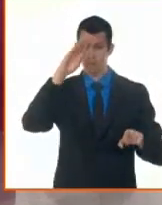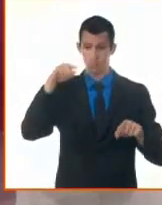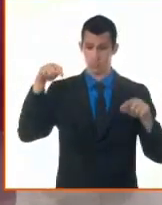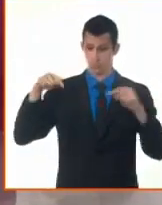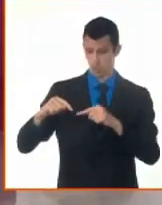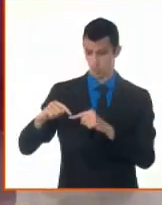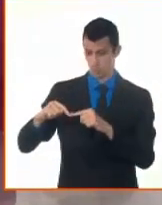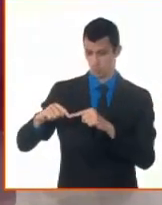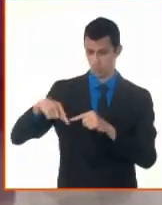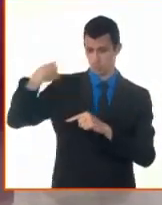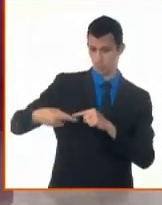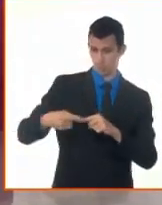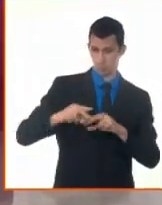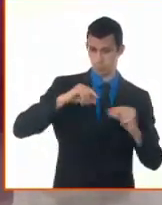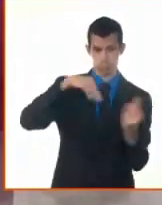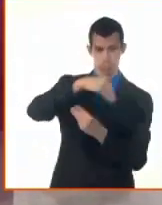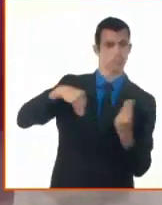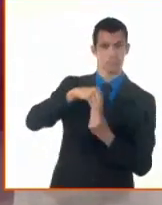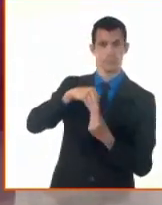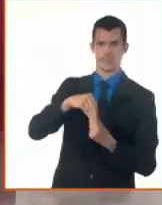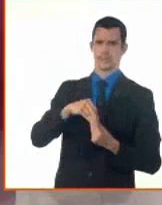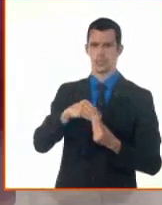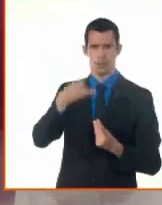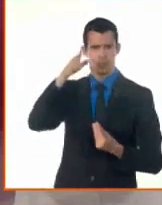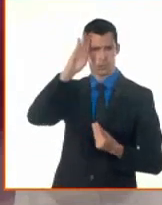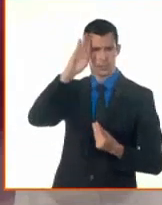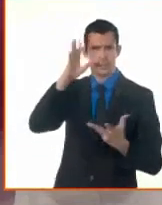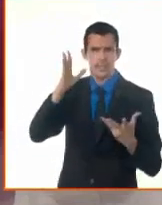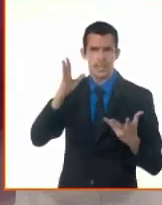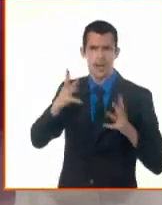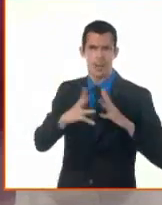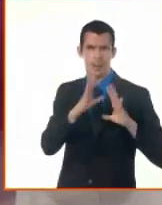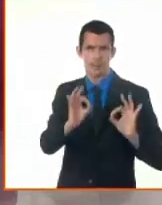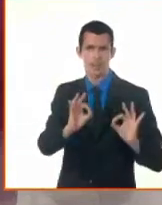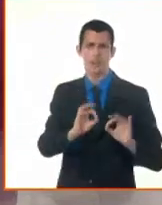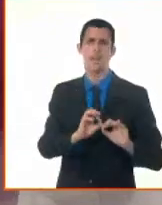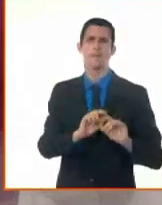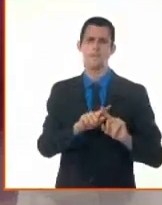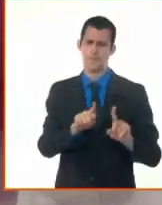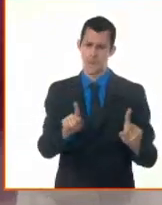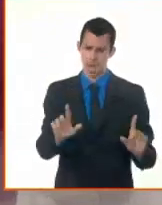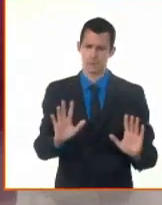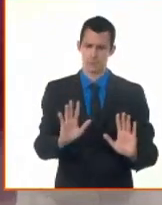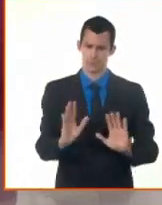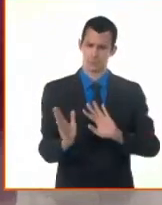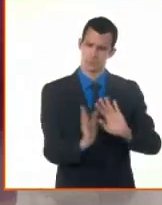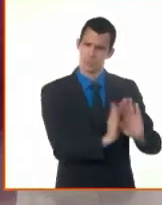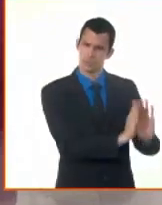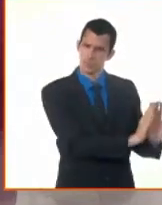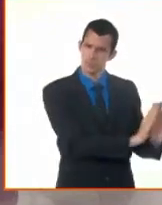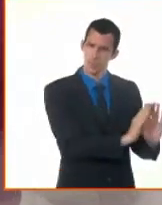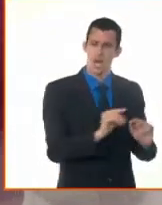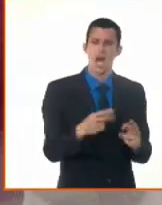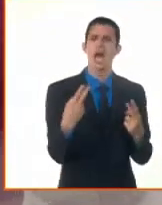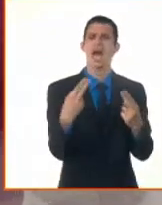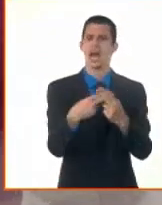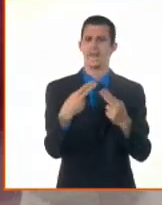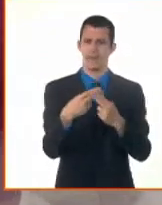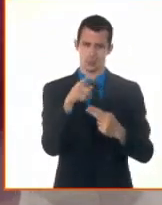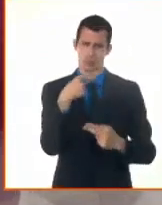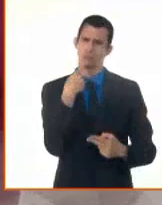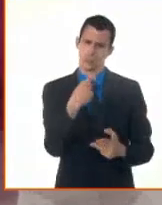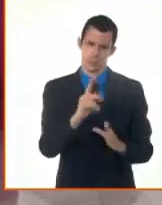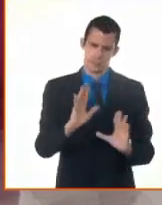la declaración final y sus puntos Oliver obviamente más concreta y bueno